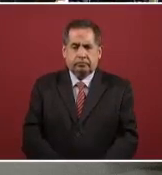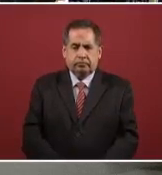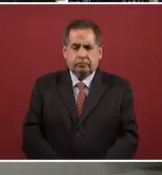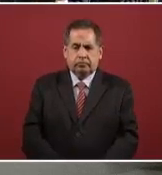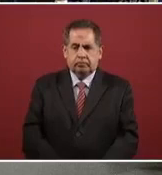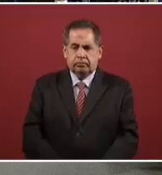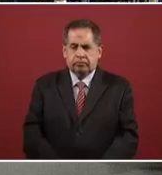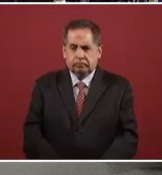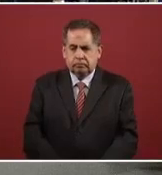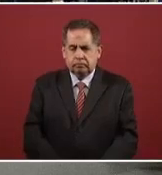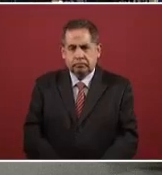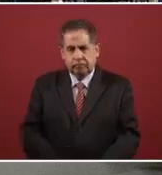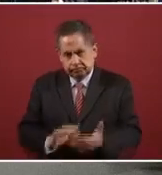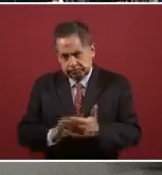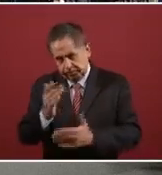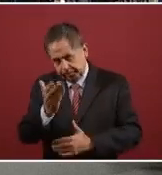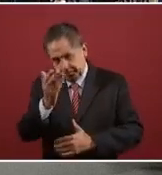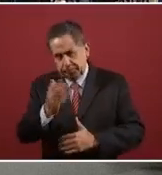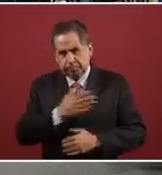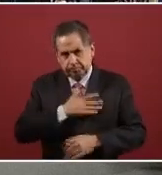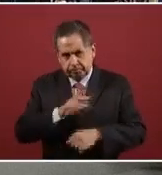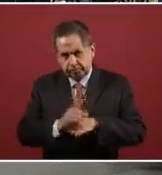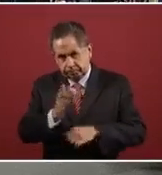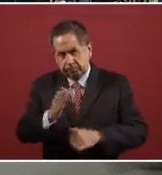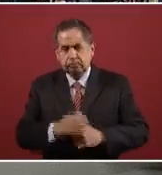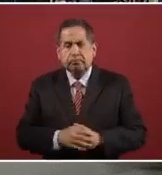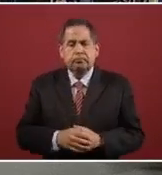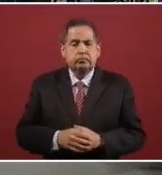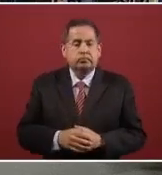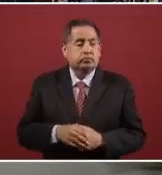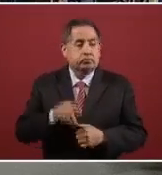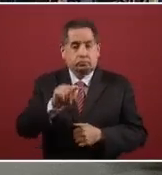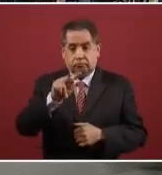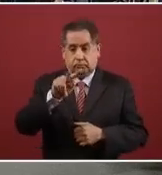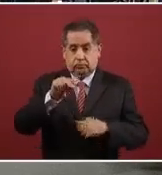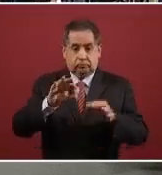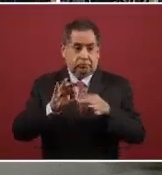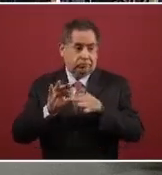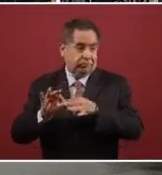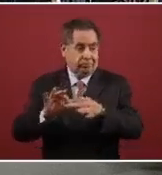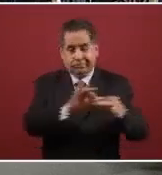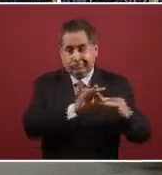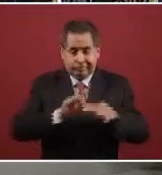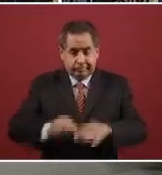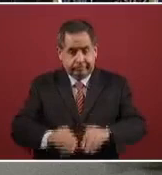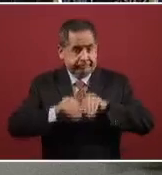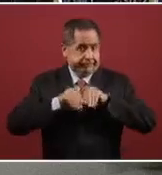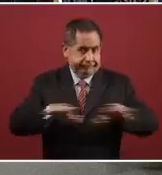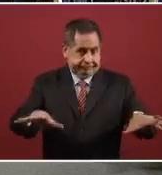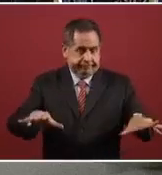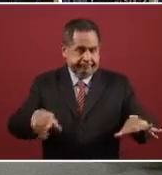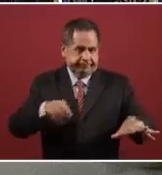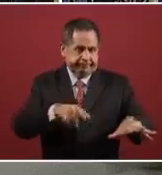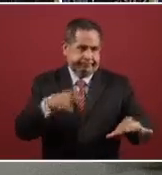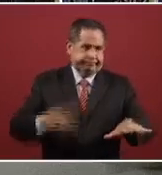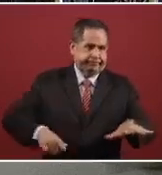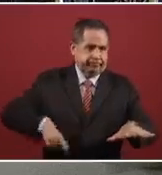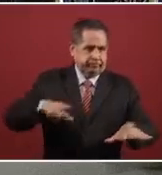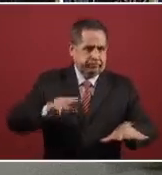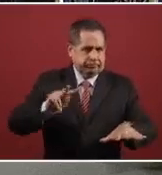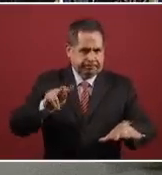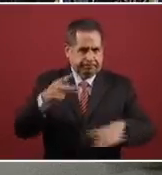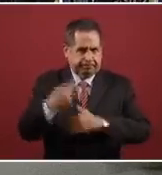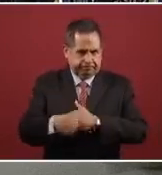Gracias, maestro Villamil. Señor presidente, buenos días. Sobre esta cadena nacional que se transmitirá a través de medios públicos,